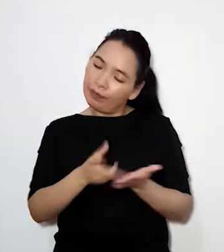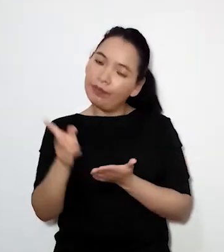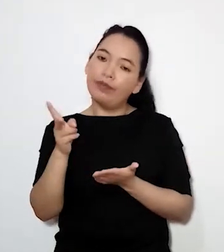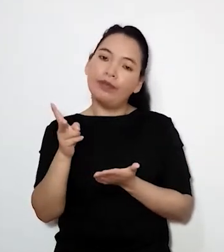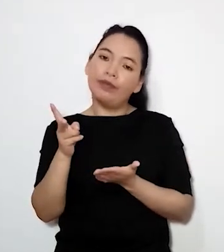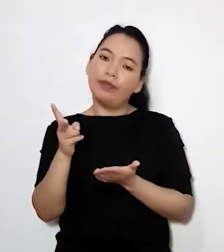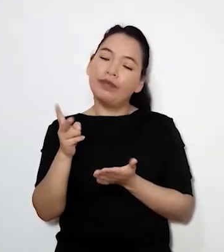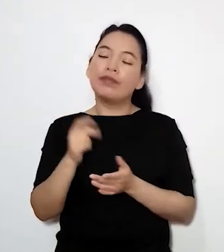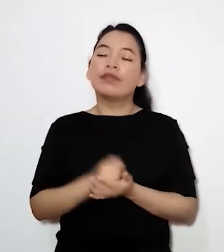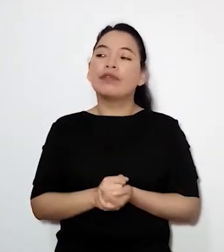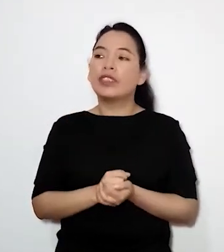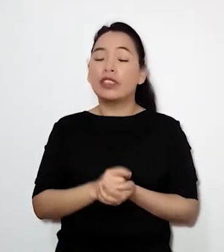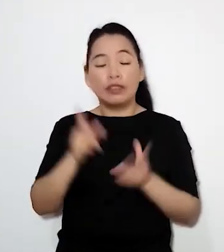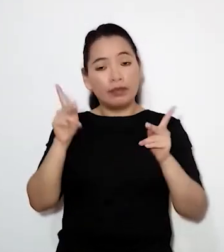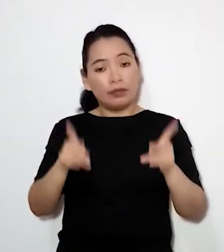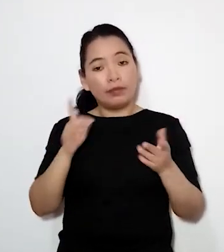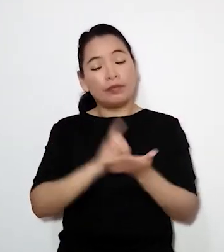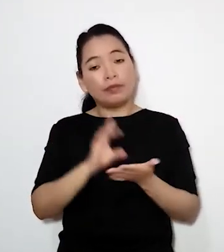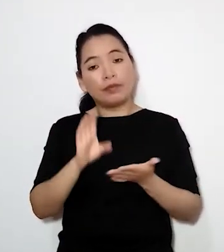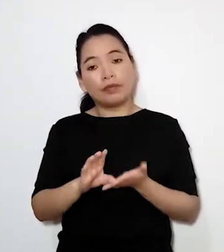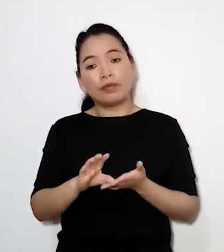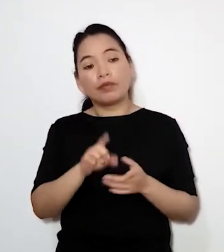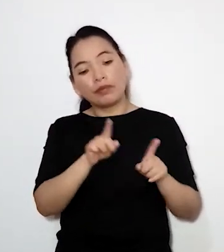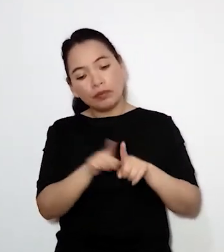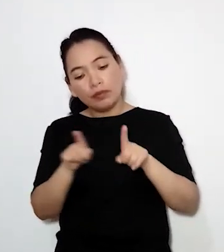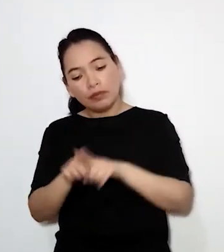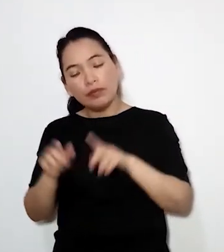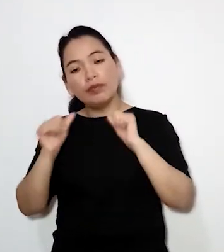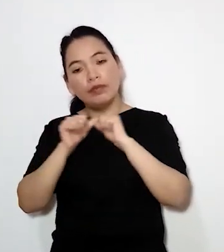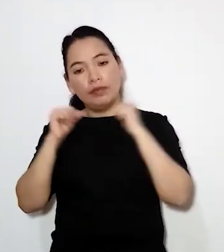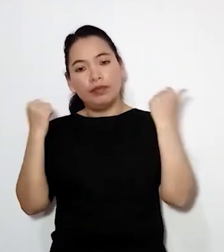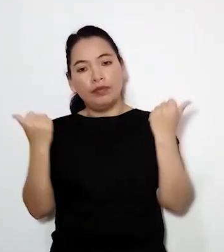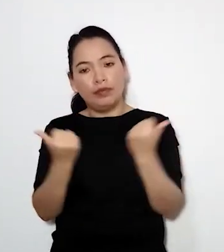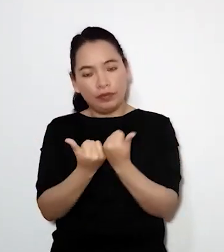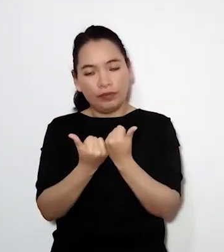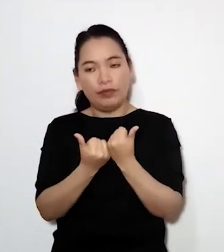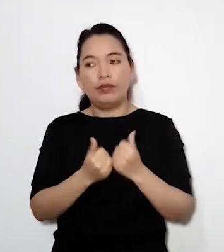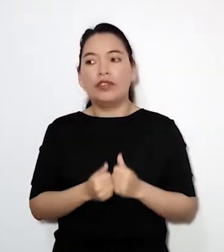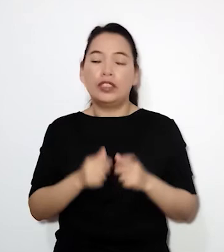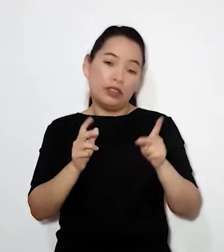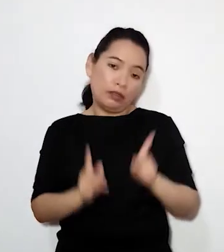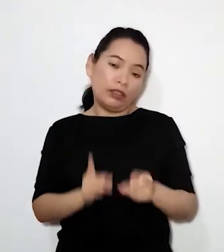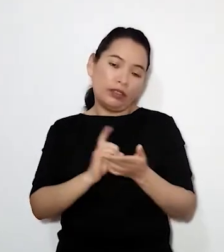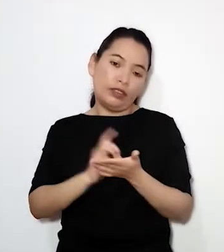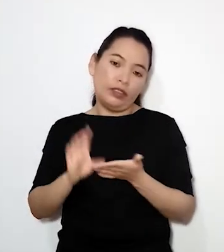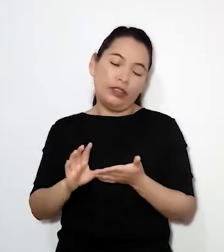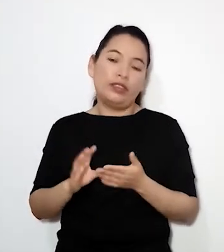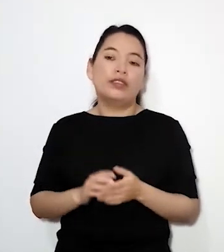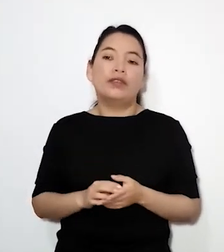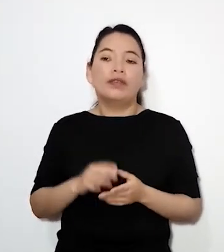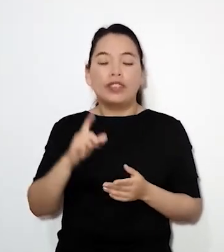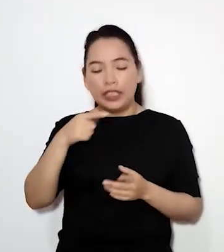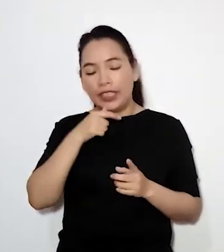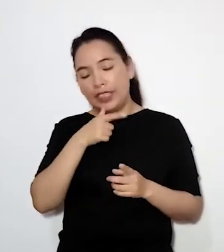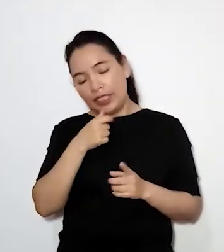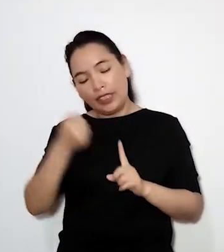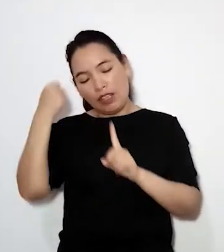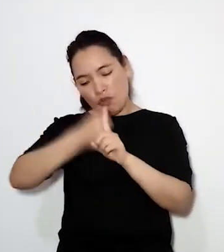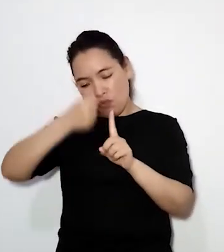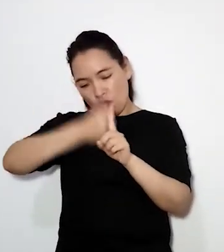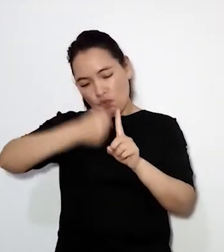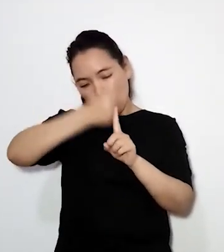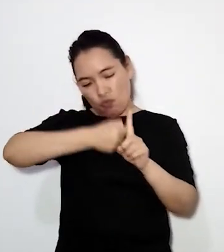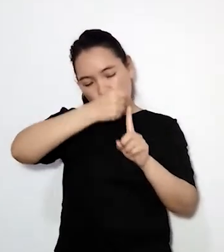discapacidad y las asociaciones, digamos, de personas con discapacidad las que han empujado, ¿no? La sociedad civil ha empujado